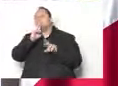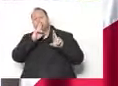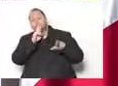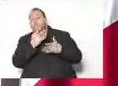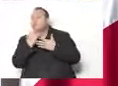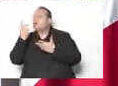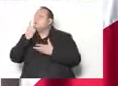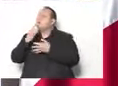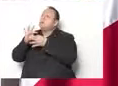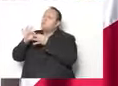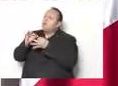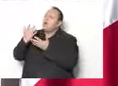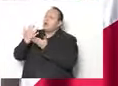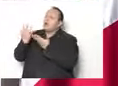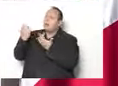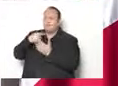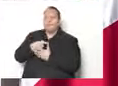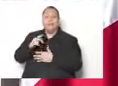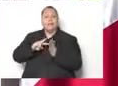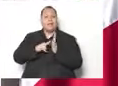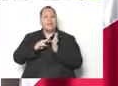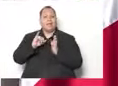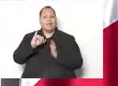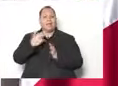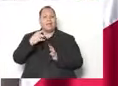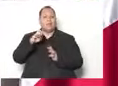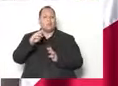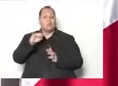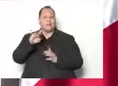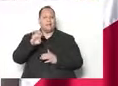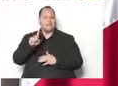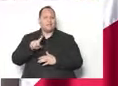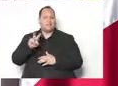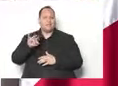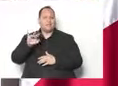amables noticias al respecto. Ingeniero Héctor Martínez